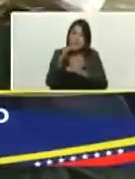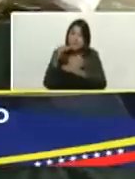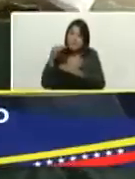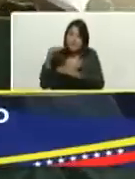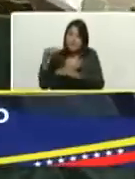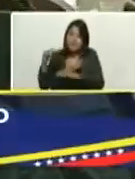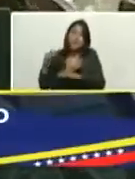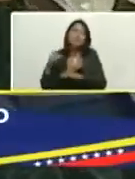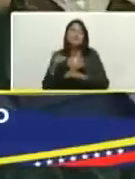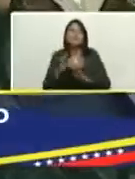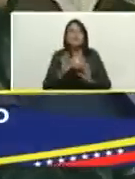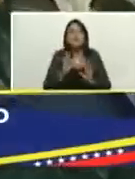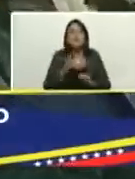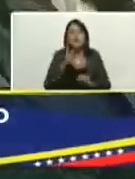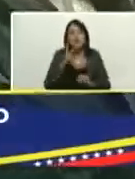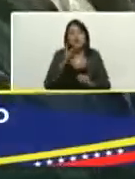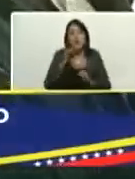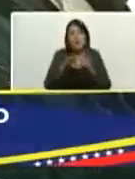recientemente en cuatro etapas.